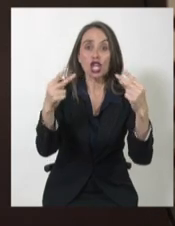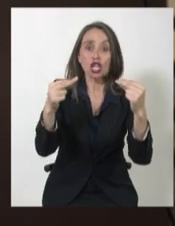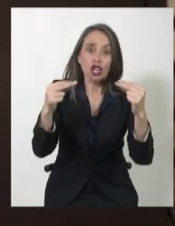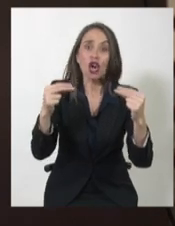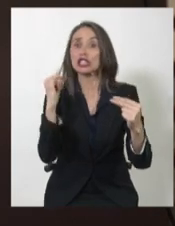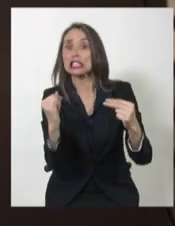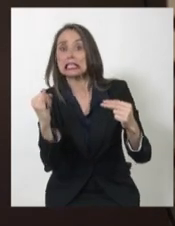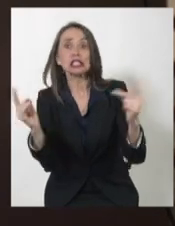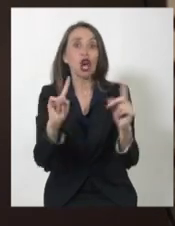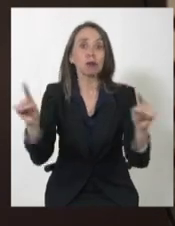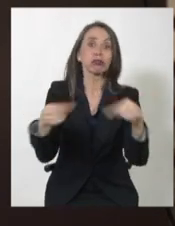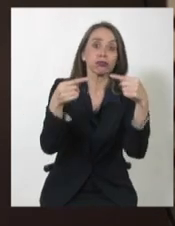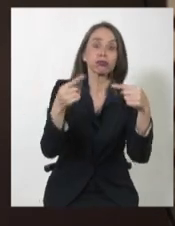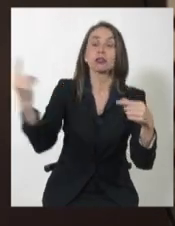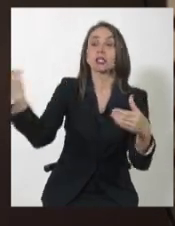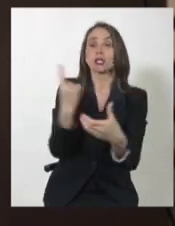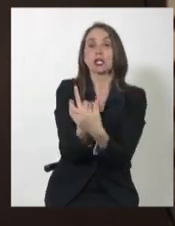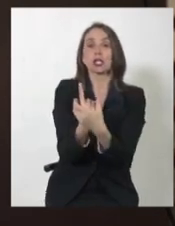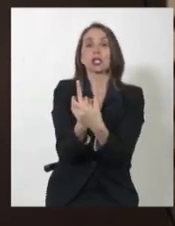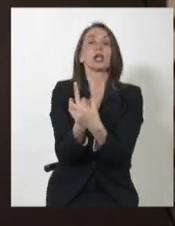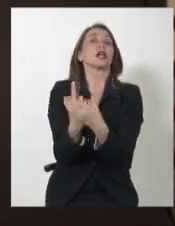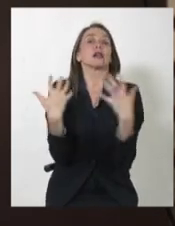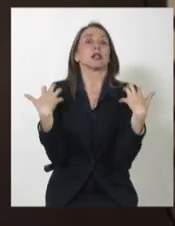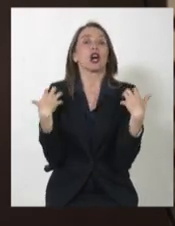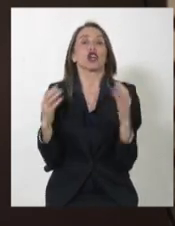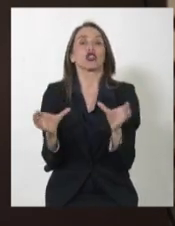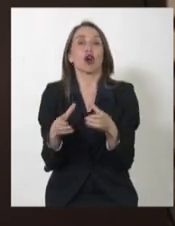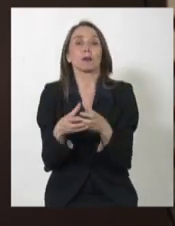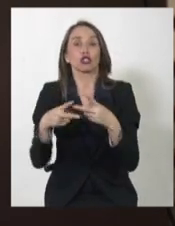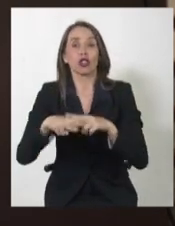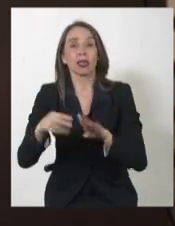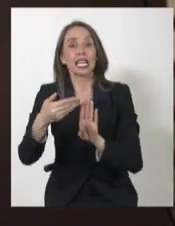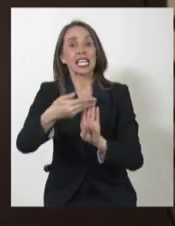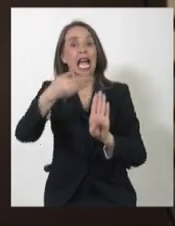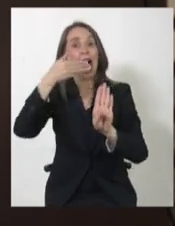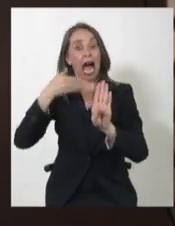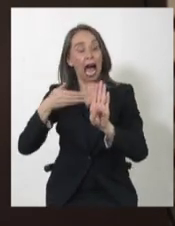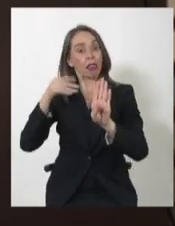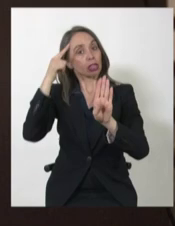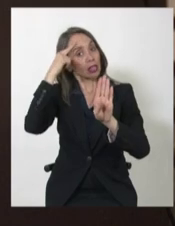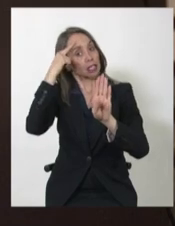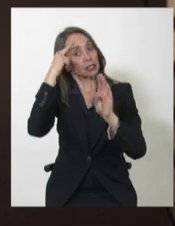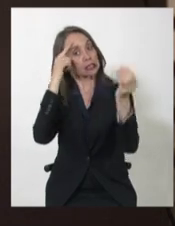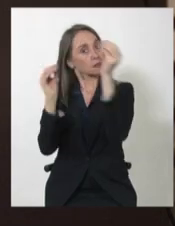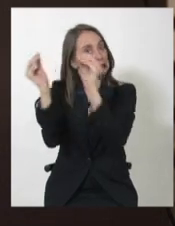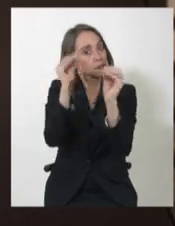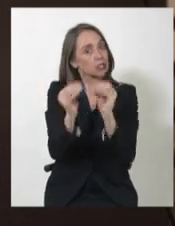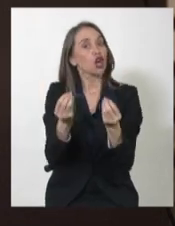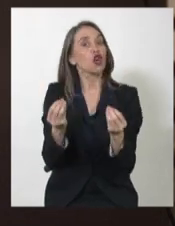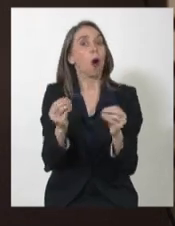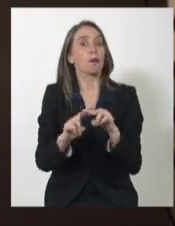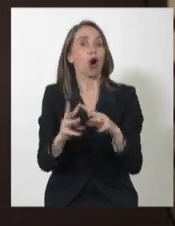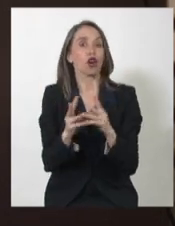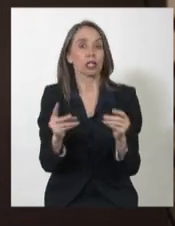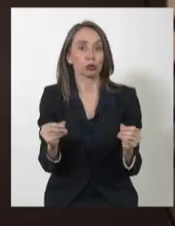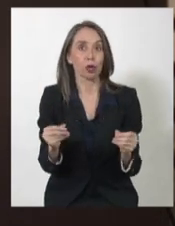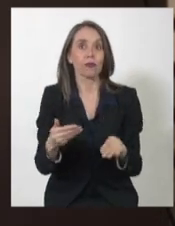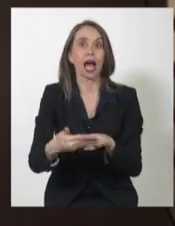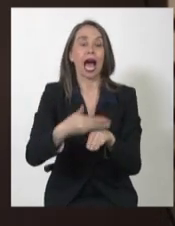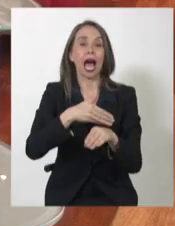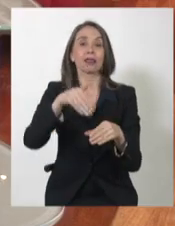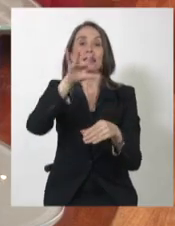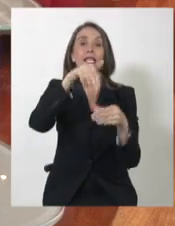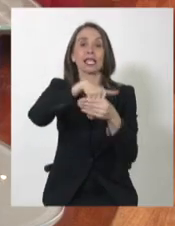tener que resolver yo creo que la comisión técnica previamente. Ah, yo creo que tiene que ser antes de la elección de la